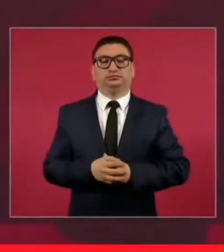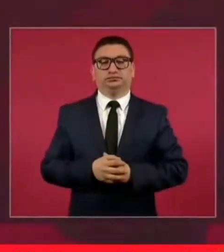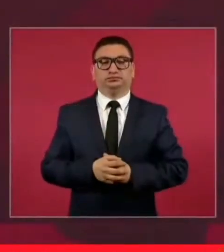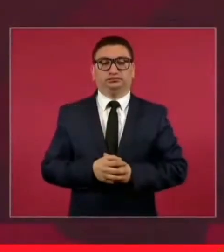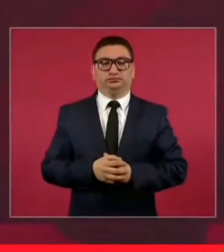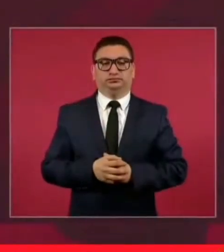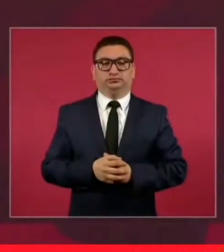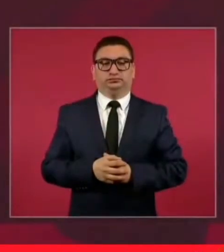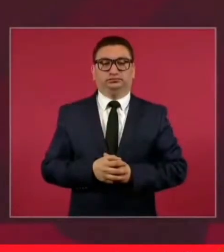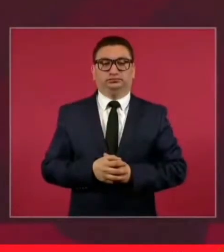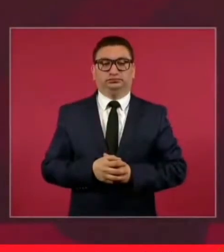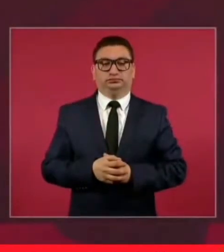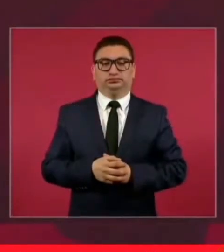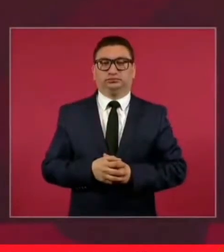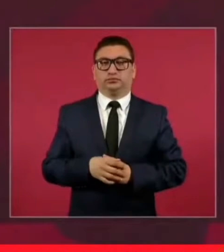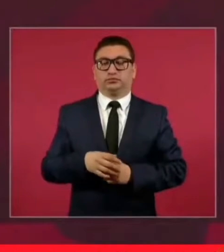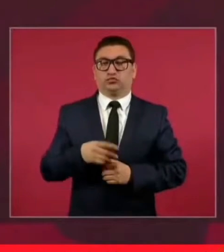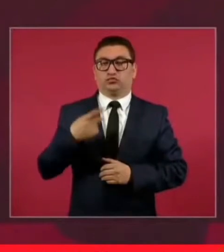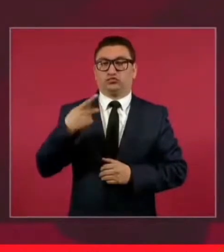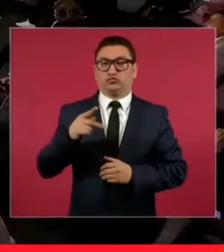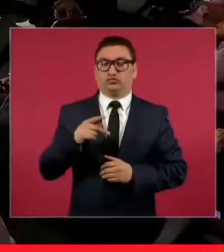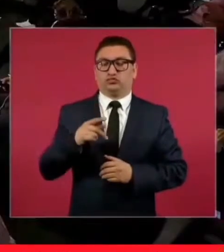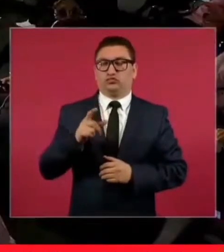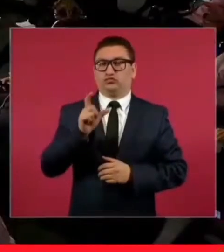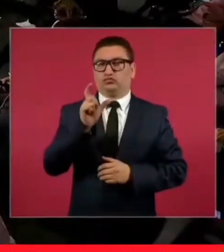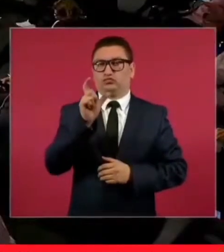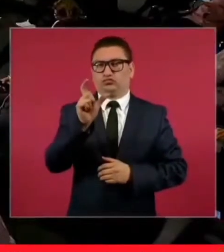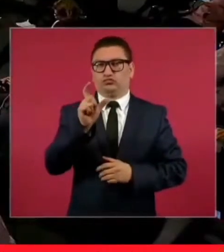la tarjeta esta famosa